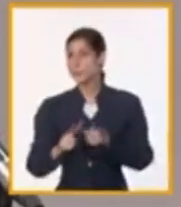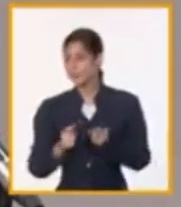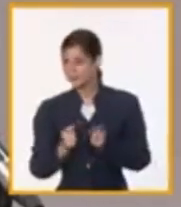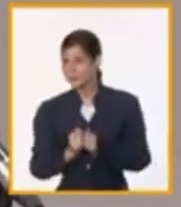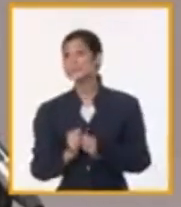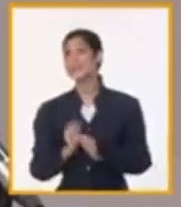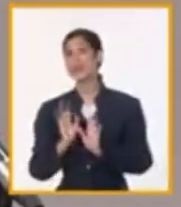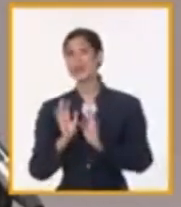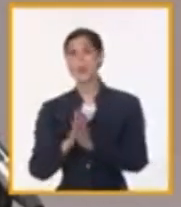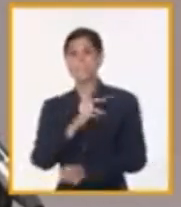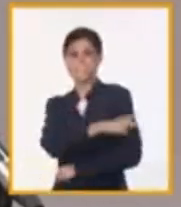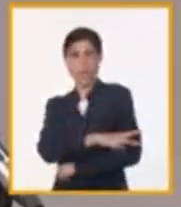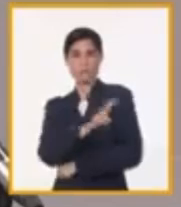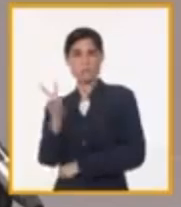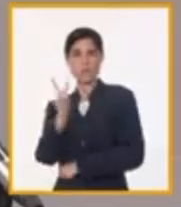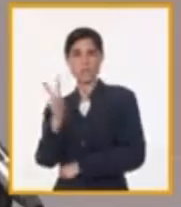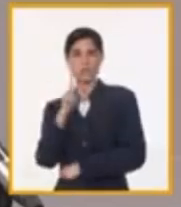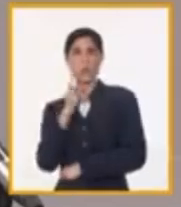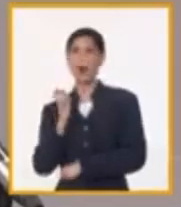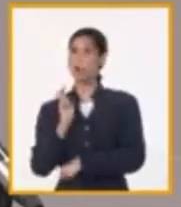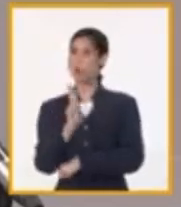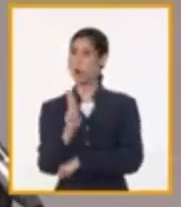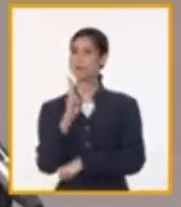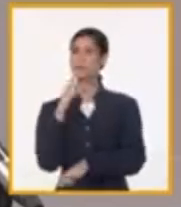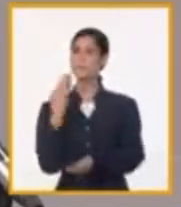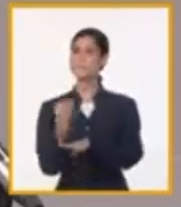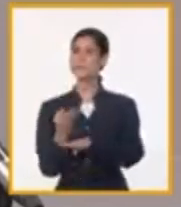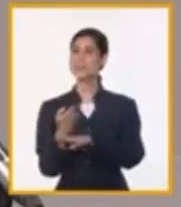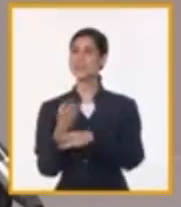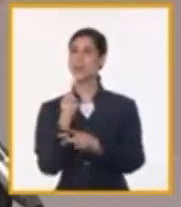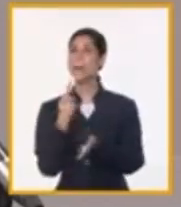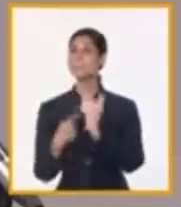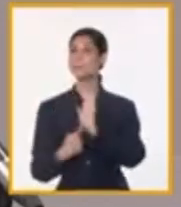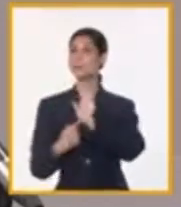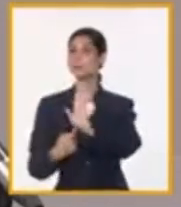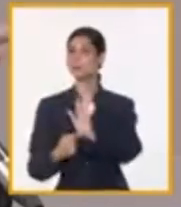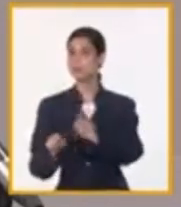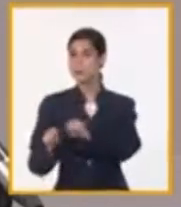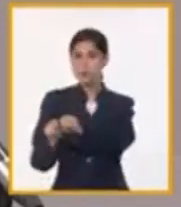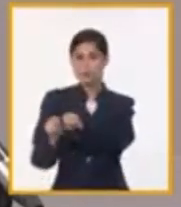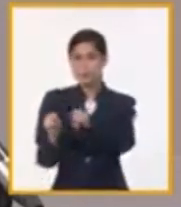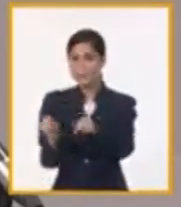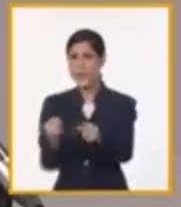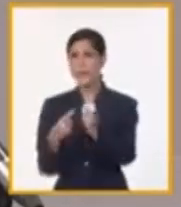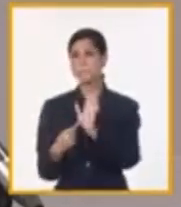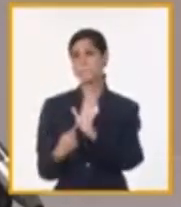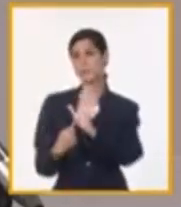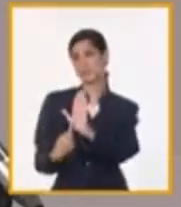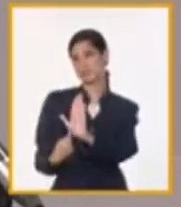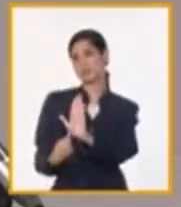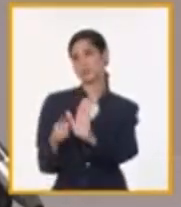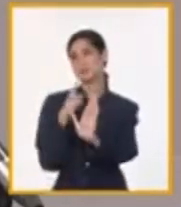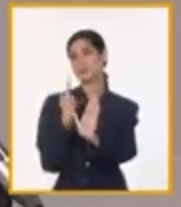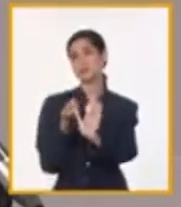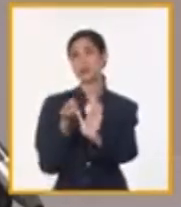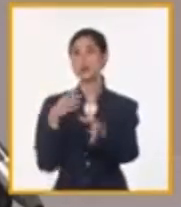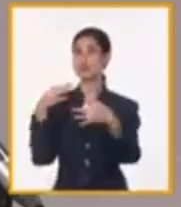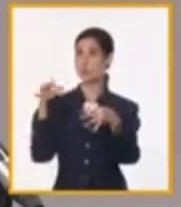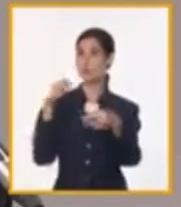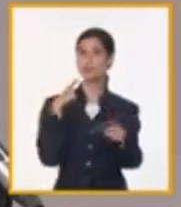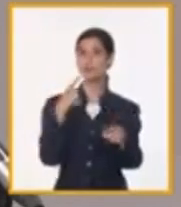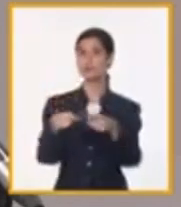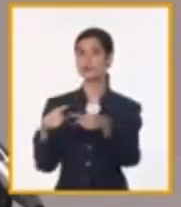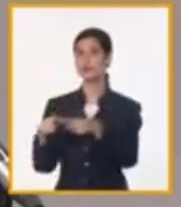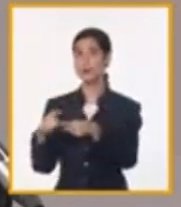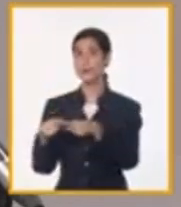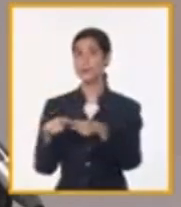presentara las pruebas que ellos decían tener sobre las actas que se habían publicado en esta página web que a todas luces es un acto ilegal según la Ley